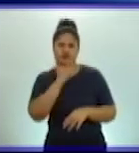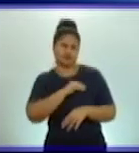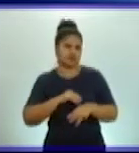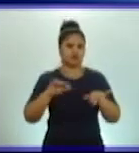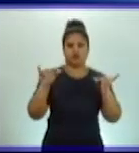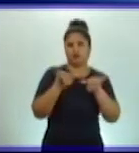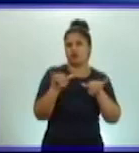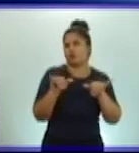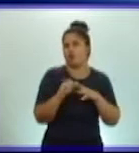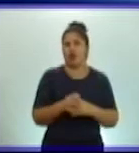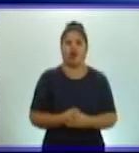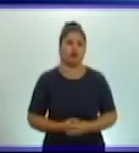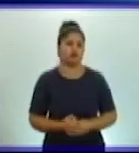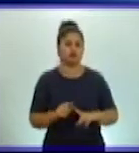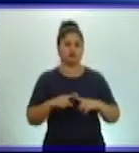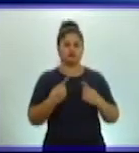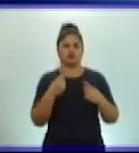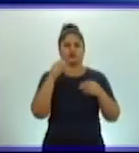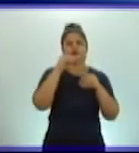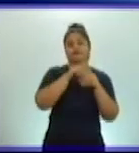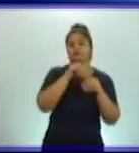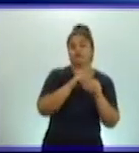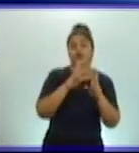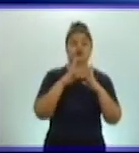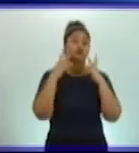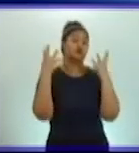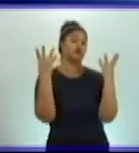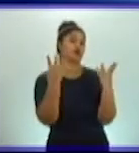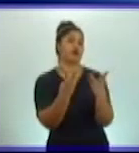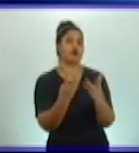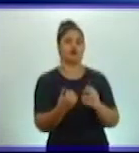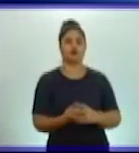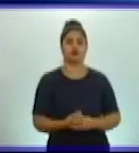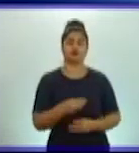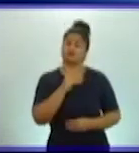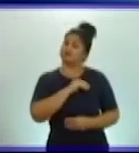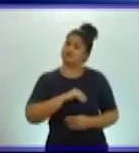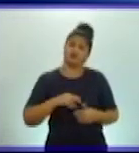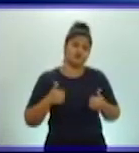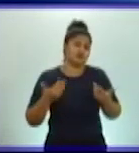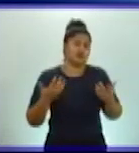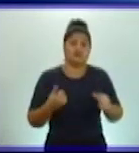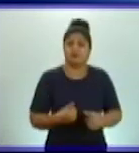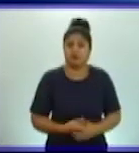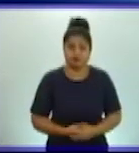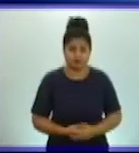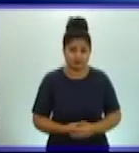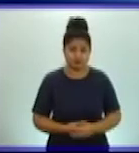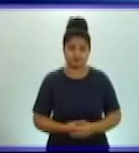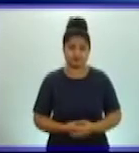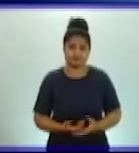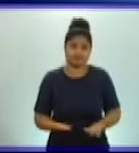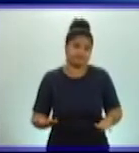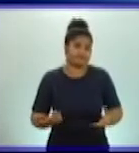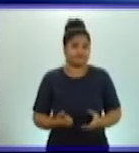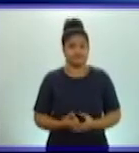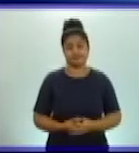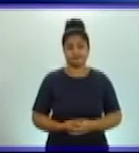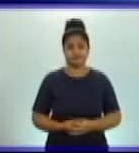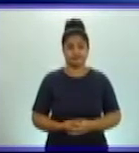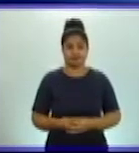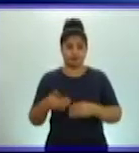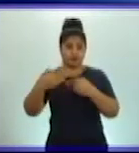están enjaulados, están dentro de su zona de confort y de ahí no salen. Incluso cuando a veces no pueden y